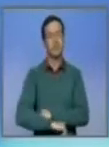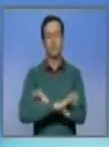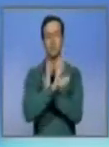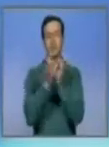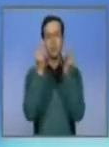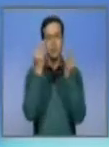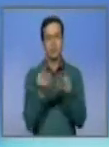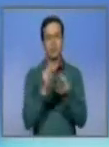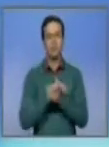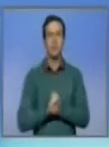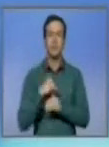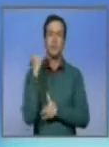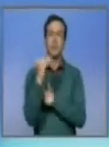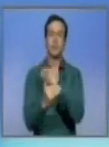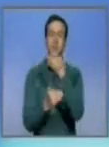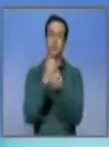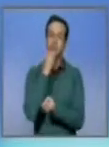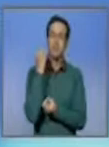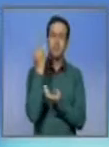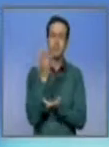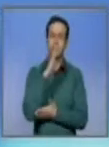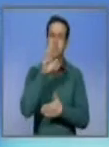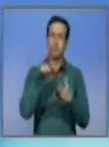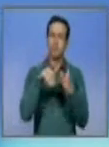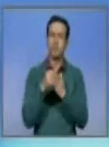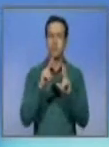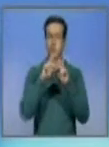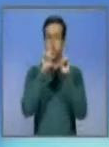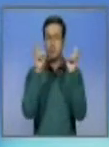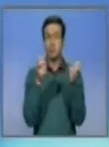nuestras posteriores ediciones estaremos llevándoles